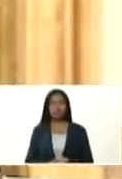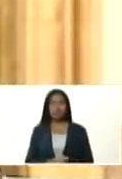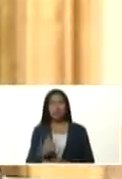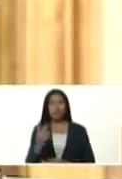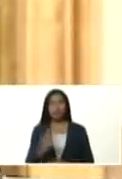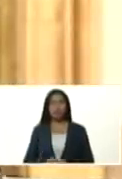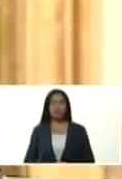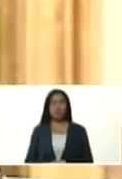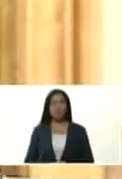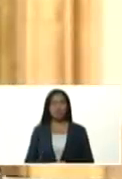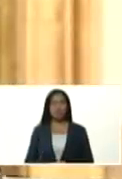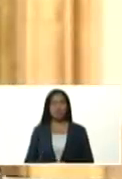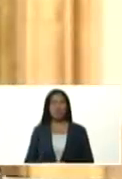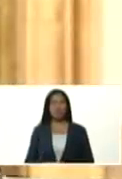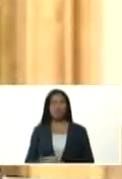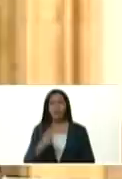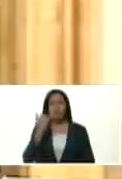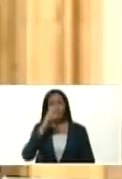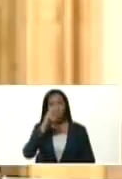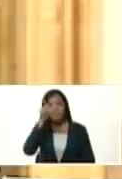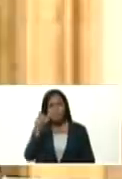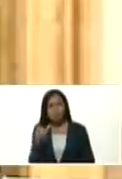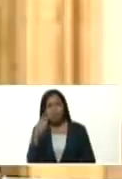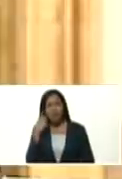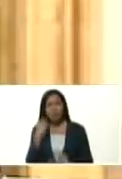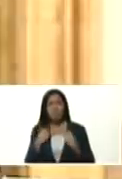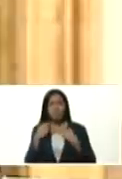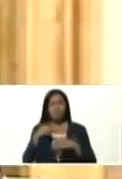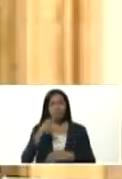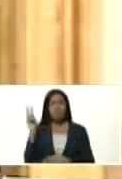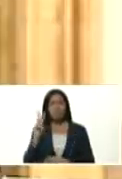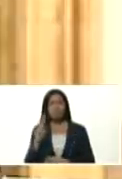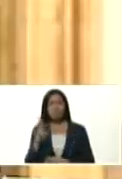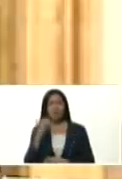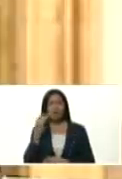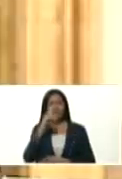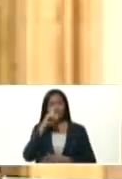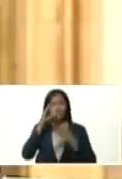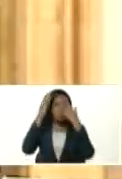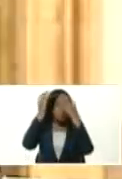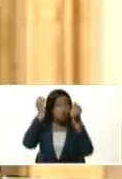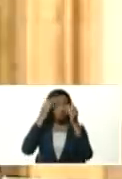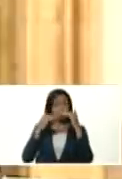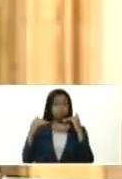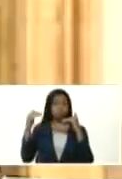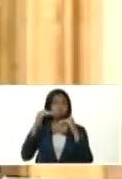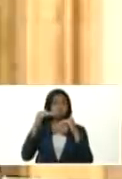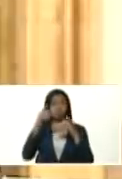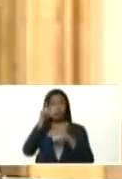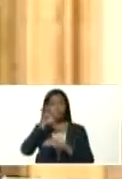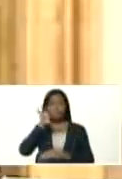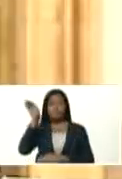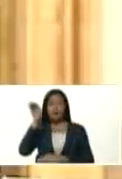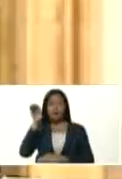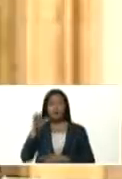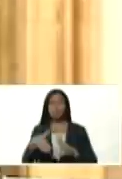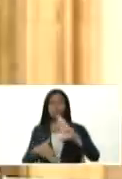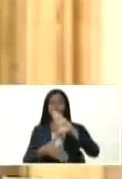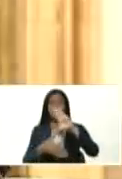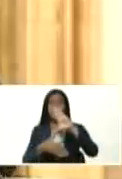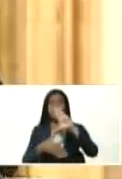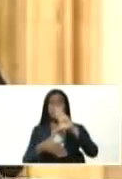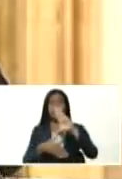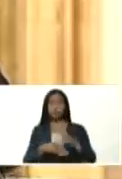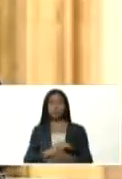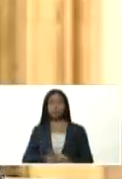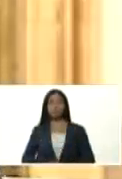2 residentes en el extranjero, de los cuales hay un diplomático de muy alto rango de un país suramericano.